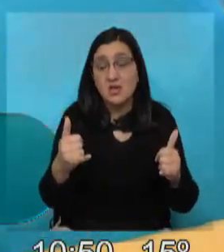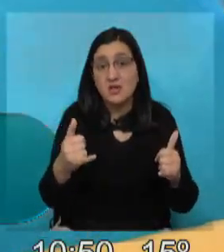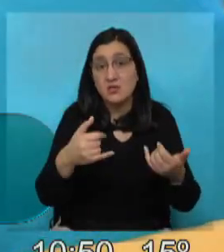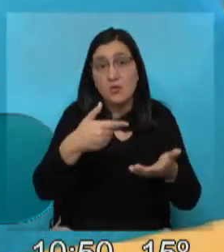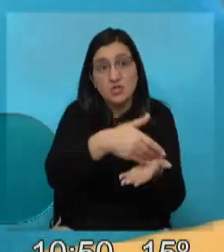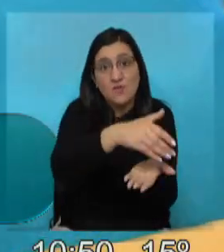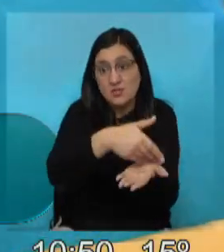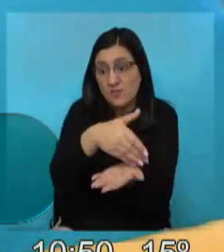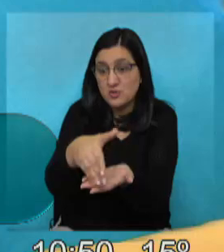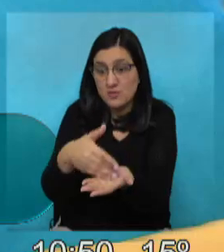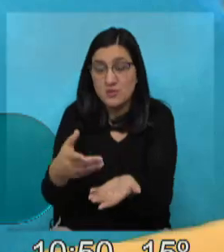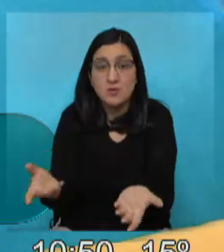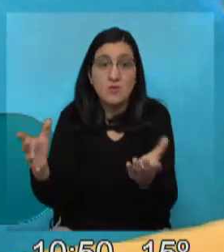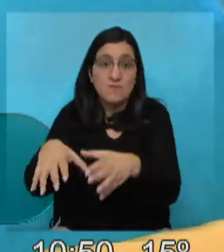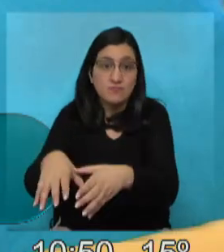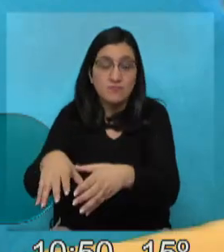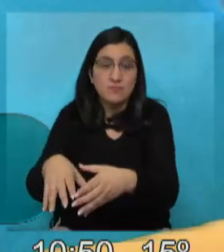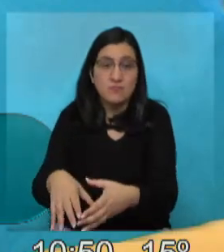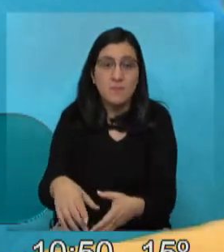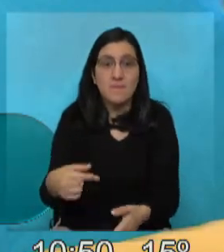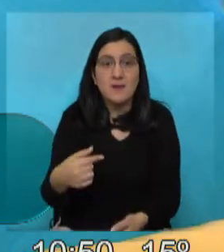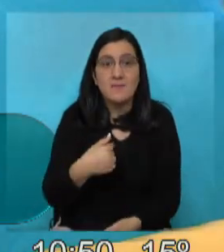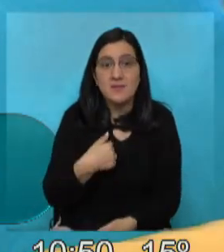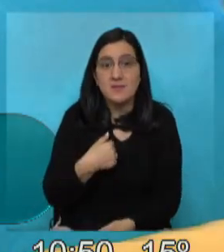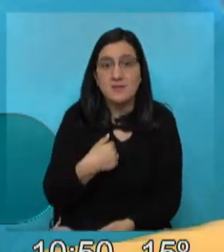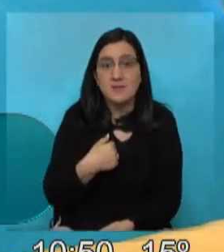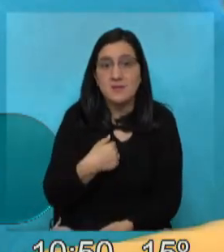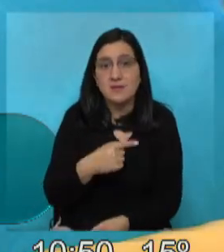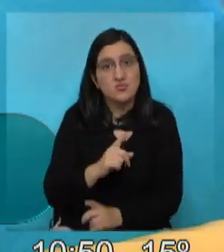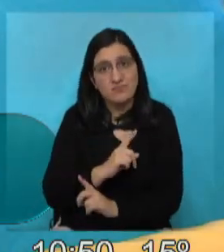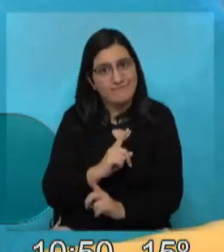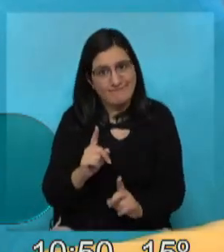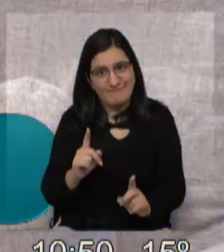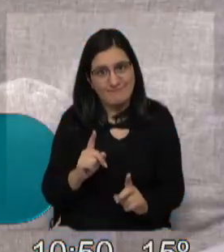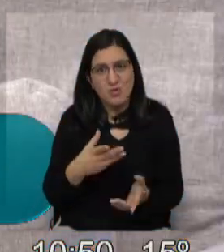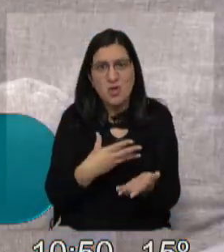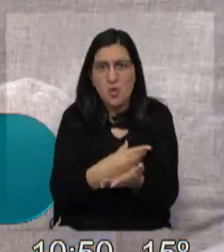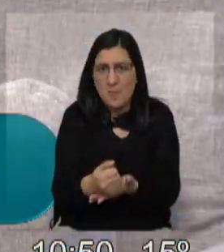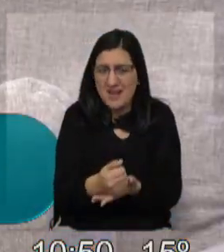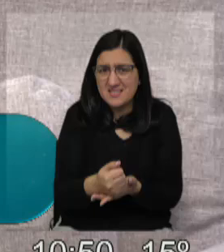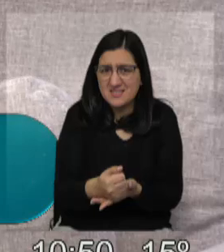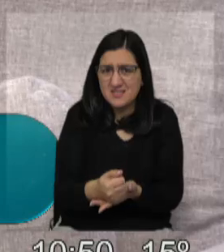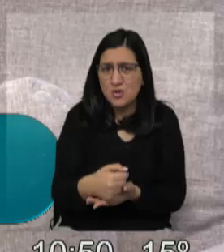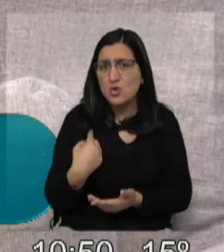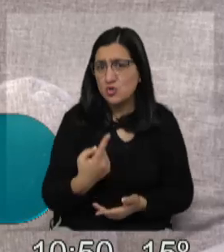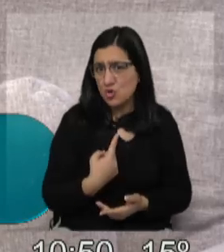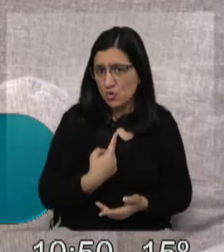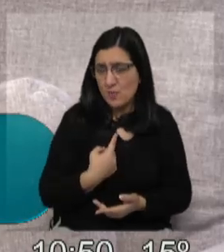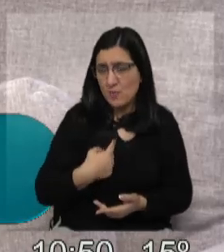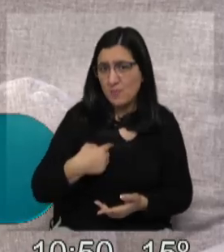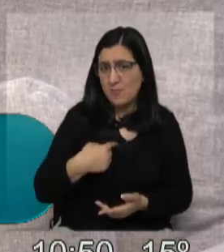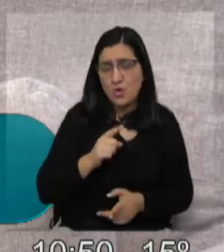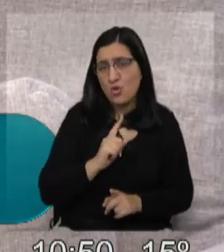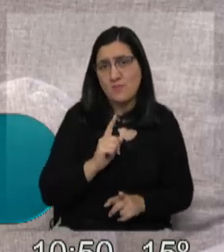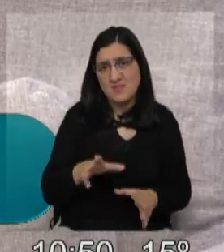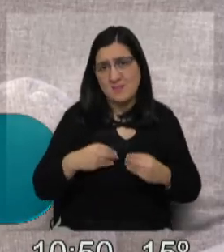sucursales. Y a mí me parece que eso es absolutamente fuera de lugar. Como consumidores me parece que no lo tendríamos